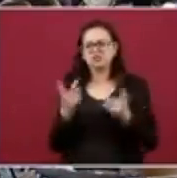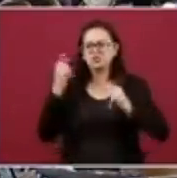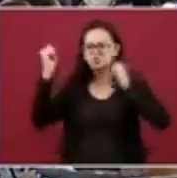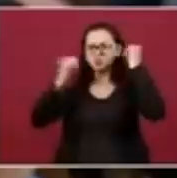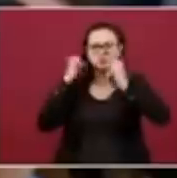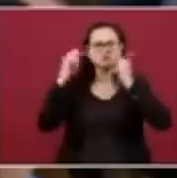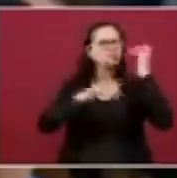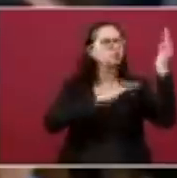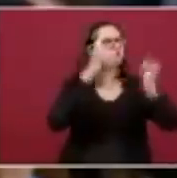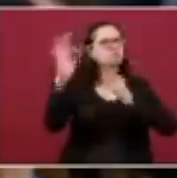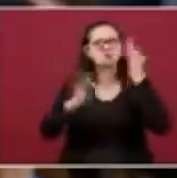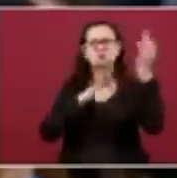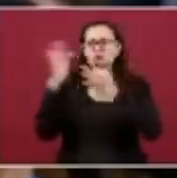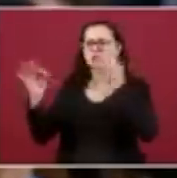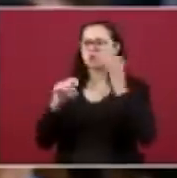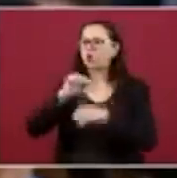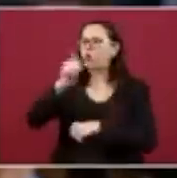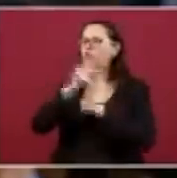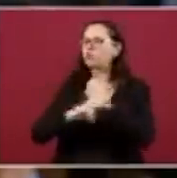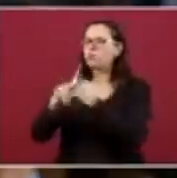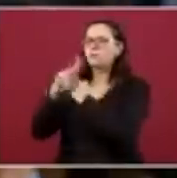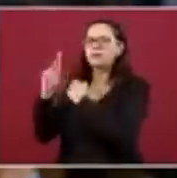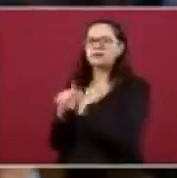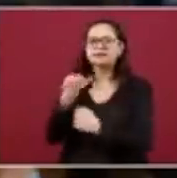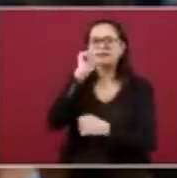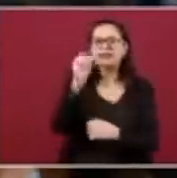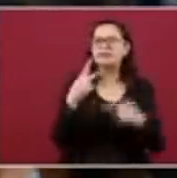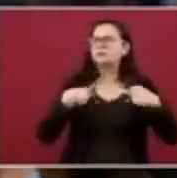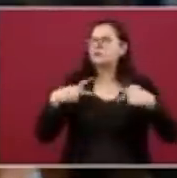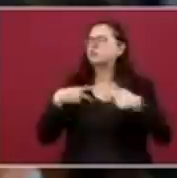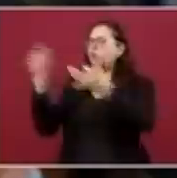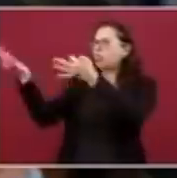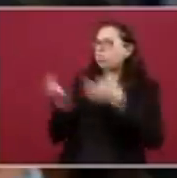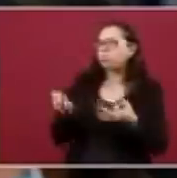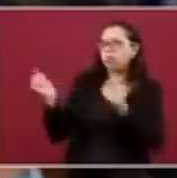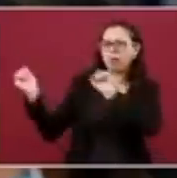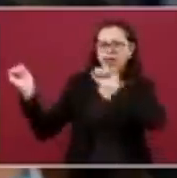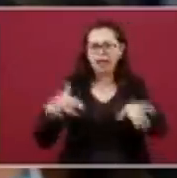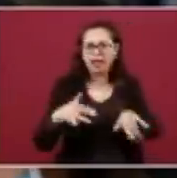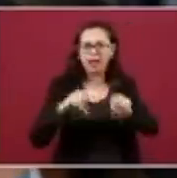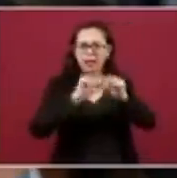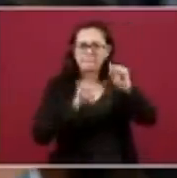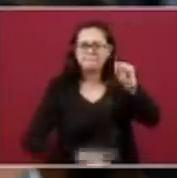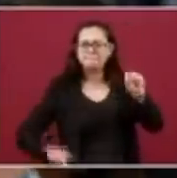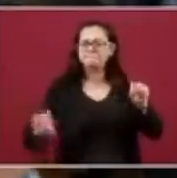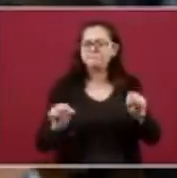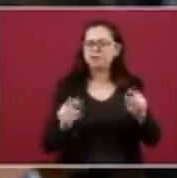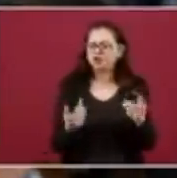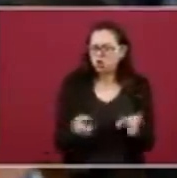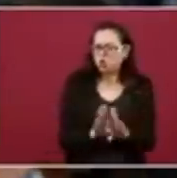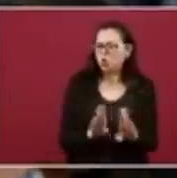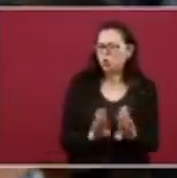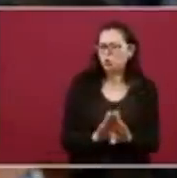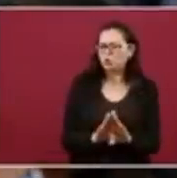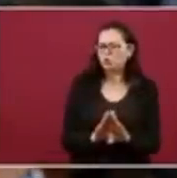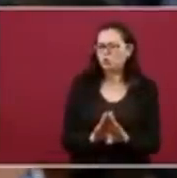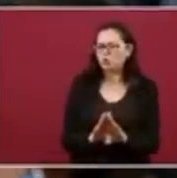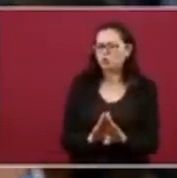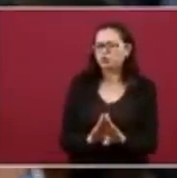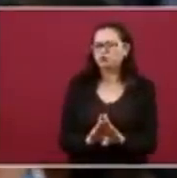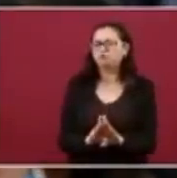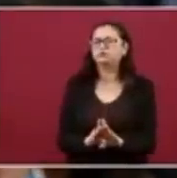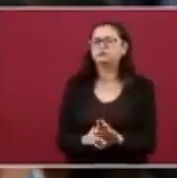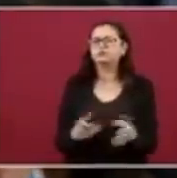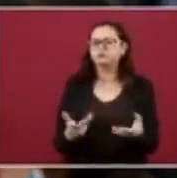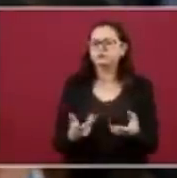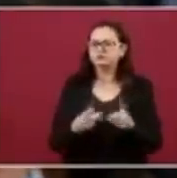turística en el extranjero? ¿Cómo atraer esa inversión para atraer turismo y sea el motor